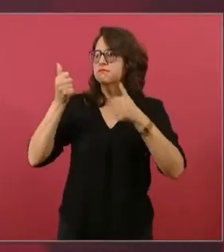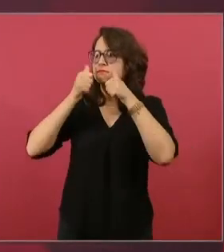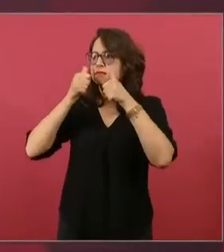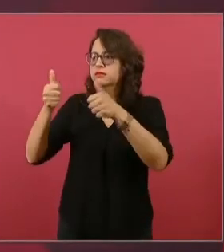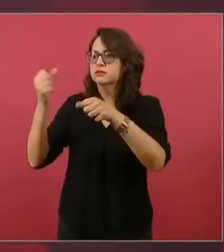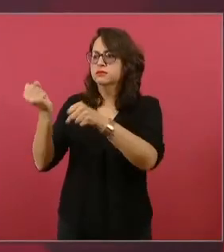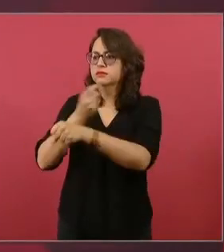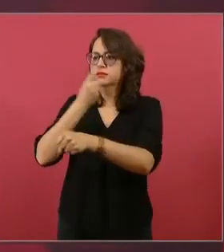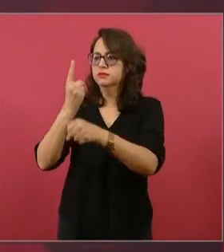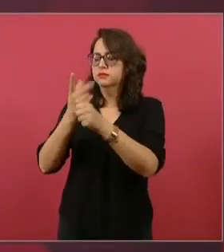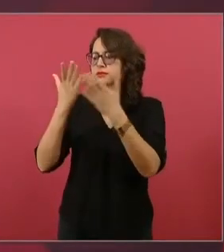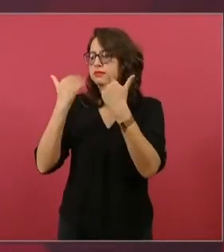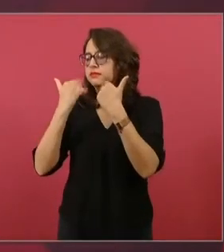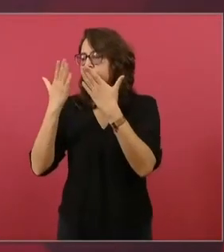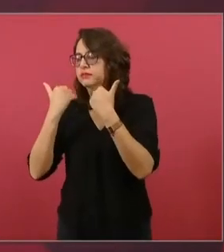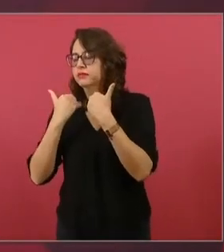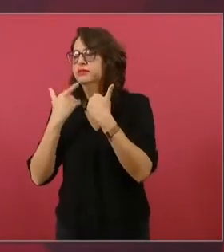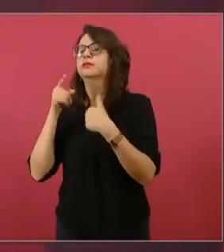donde